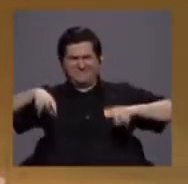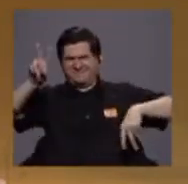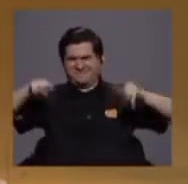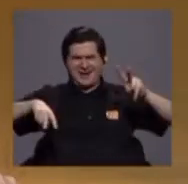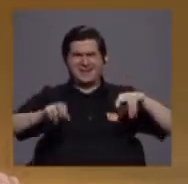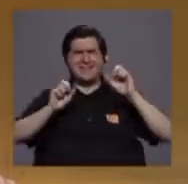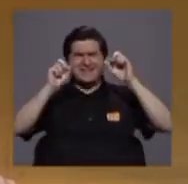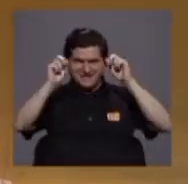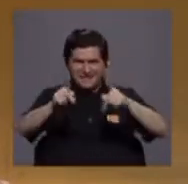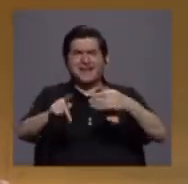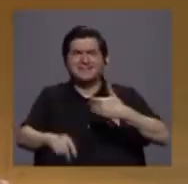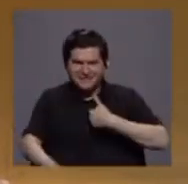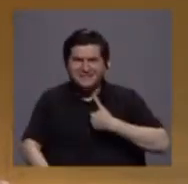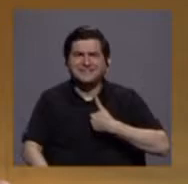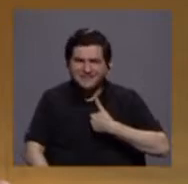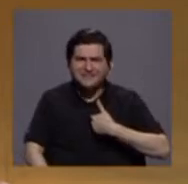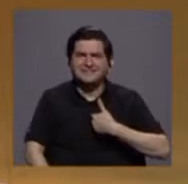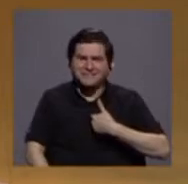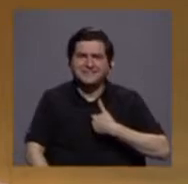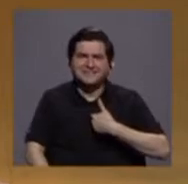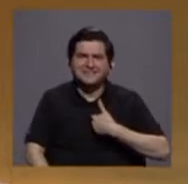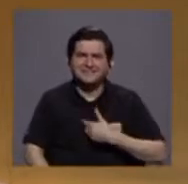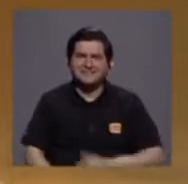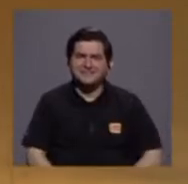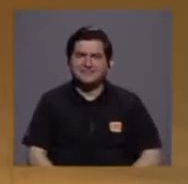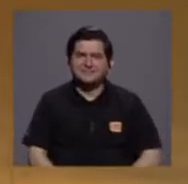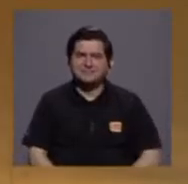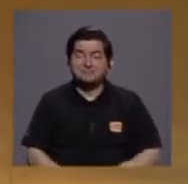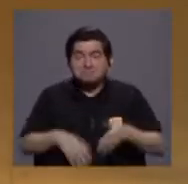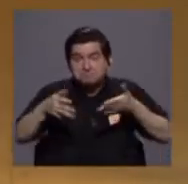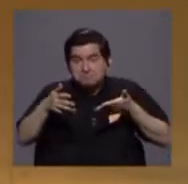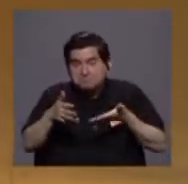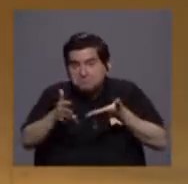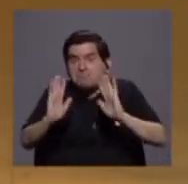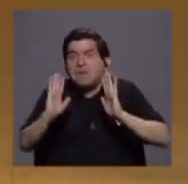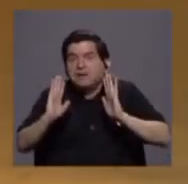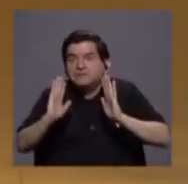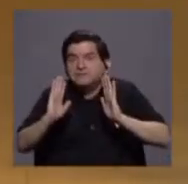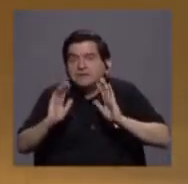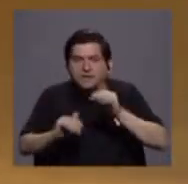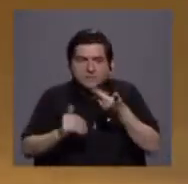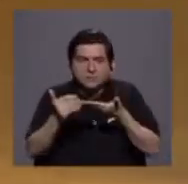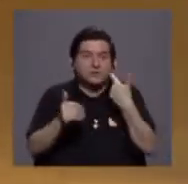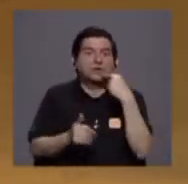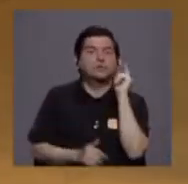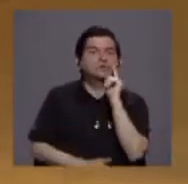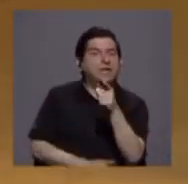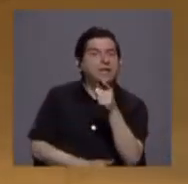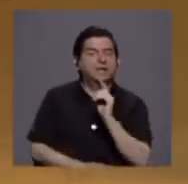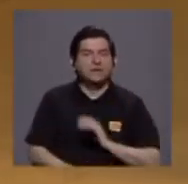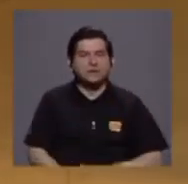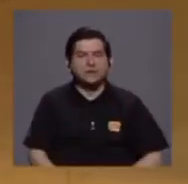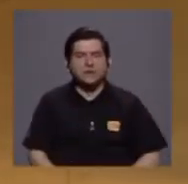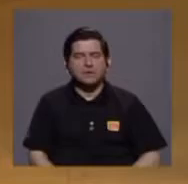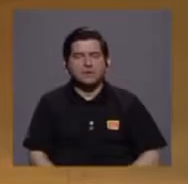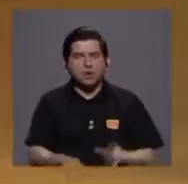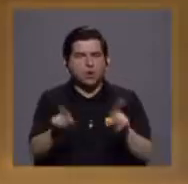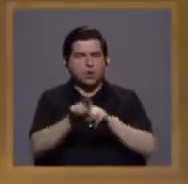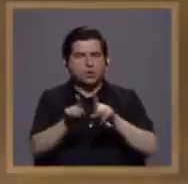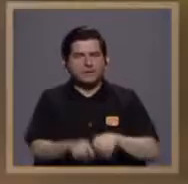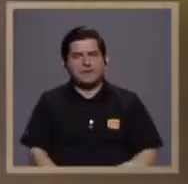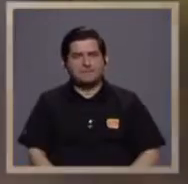de posibilidades y mientras tanto, la otra cosa que él decía estaban las